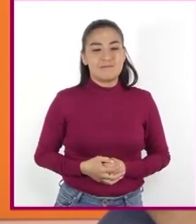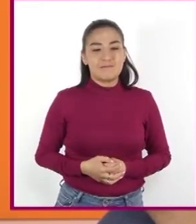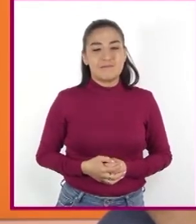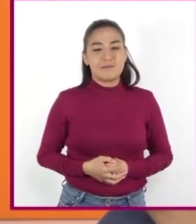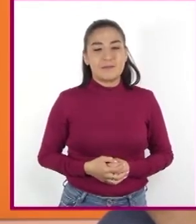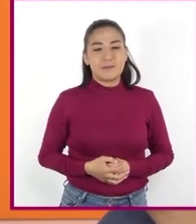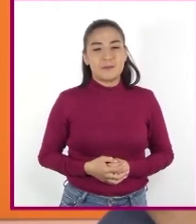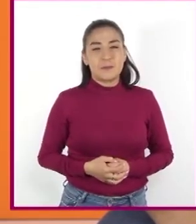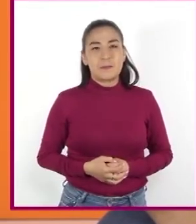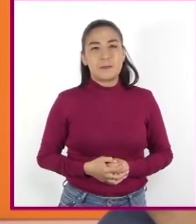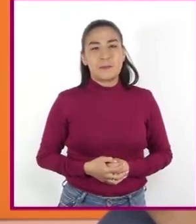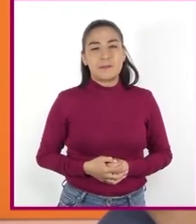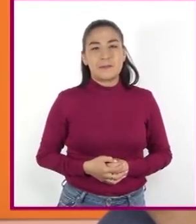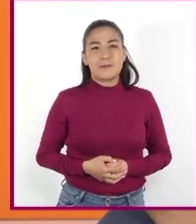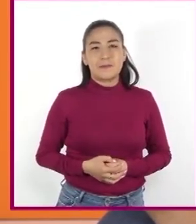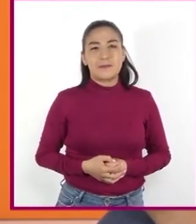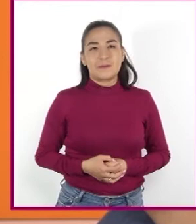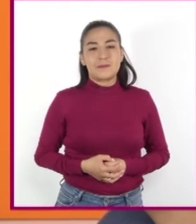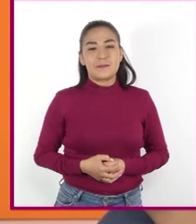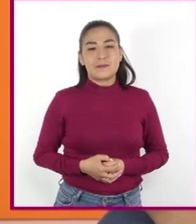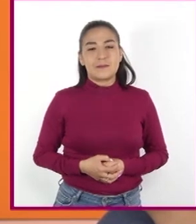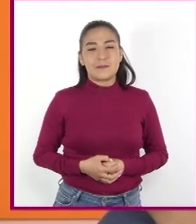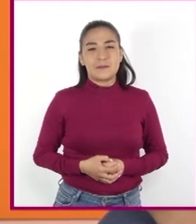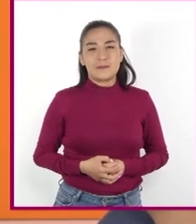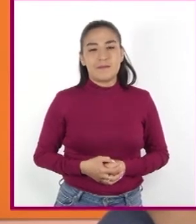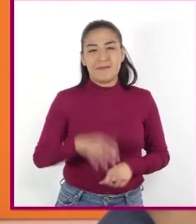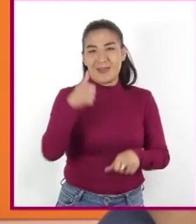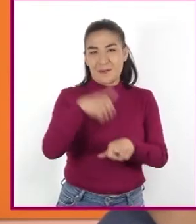Objeto número 14.